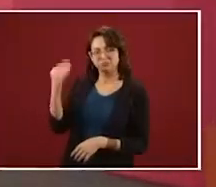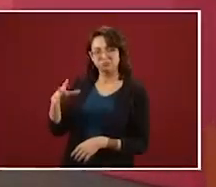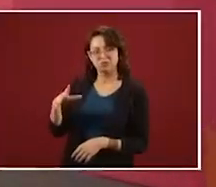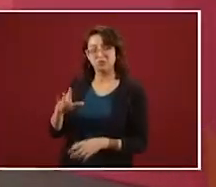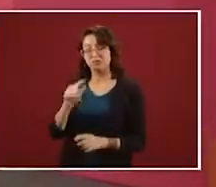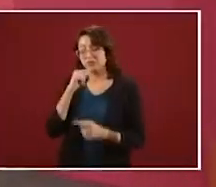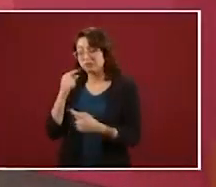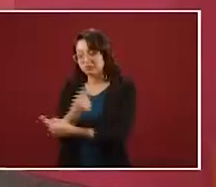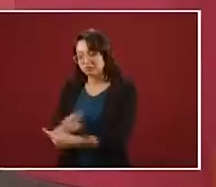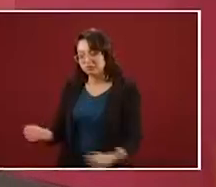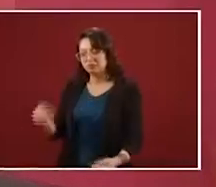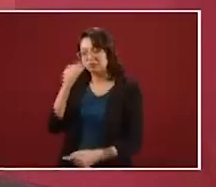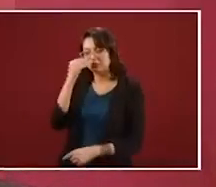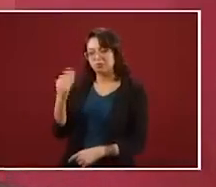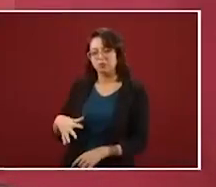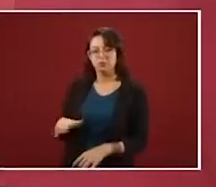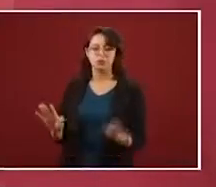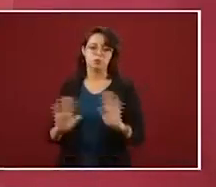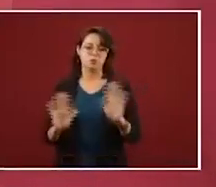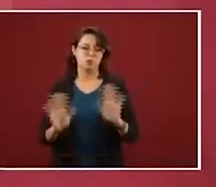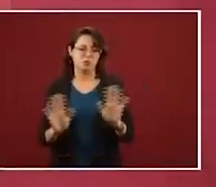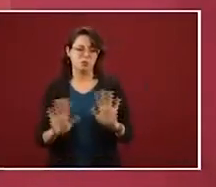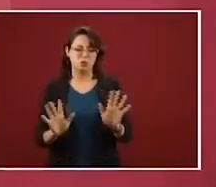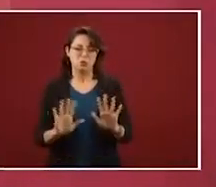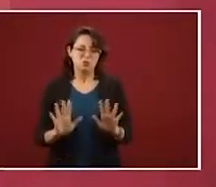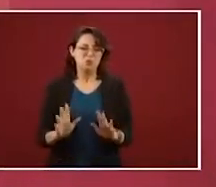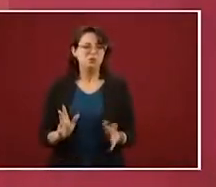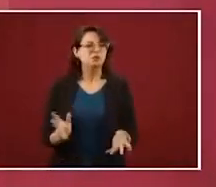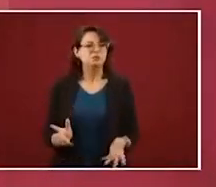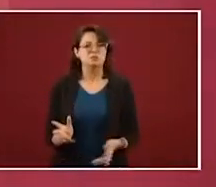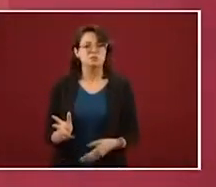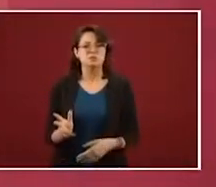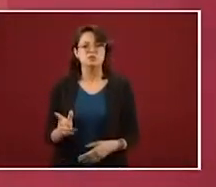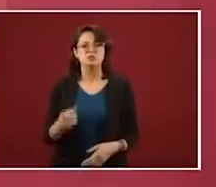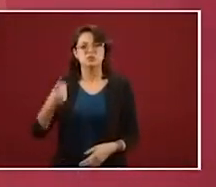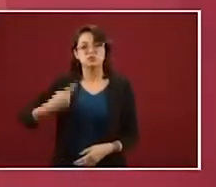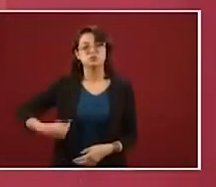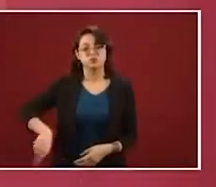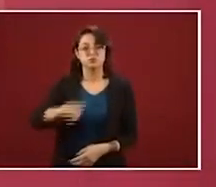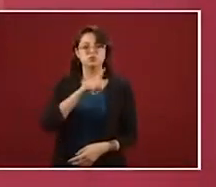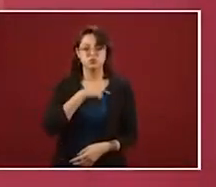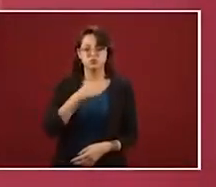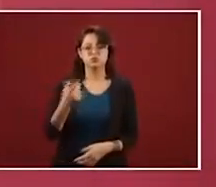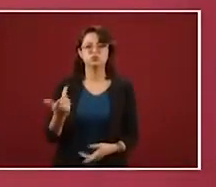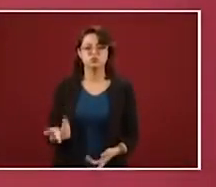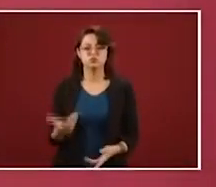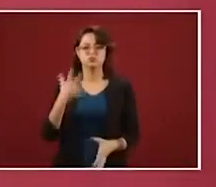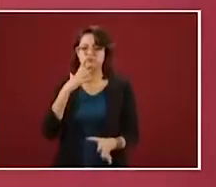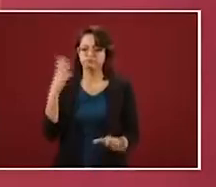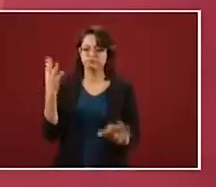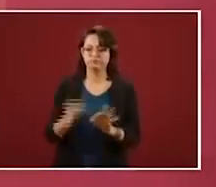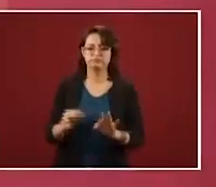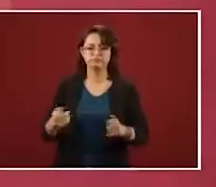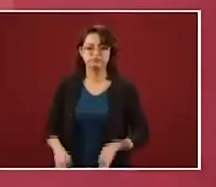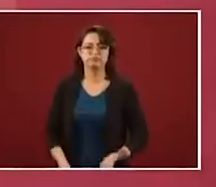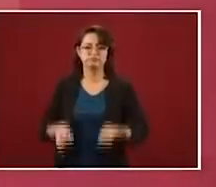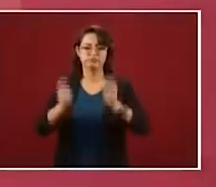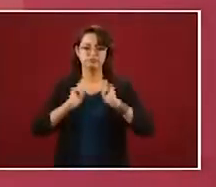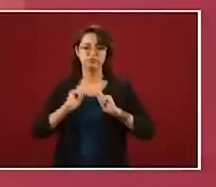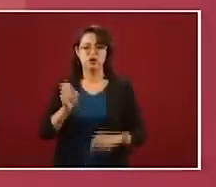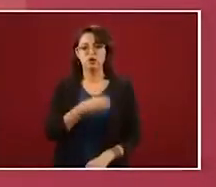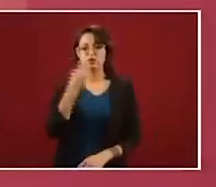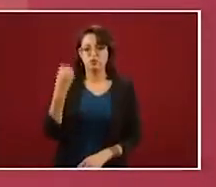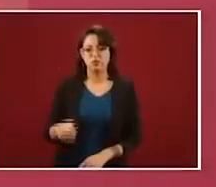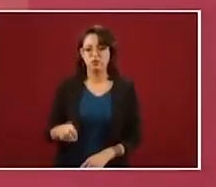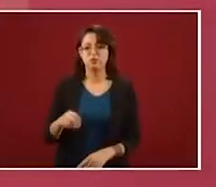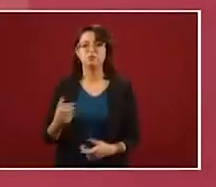los niños. Nosotros tenemos la obligación, la responsabilidad de que no